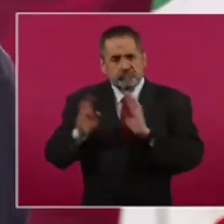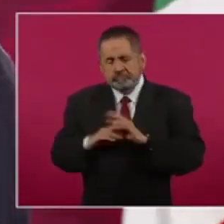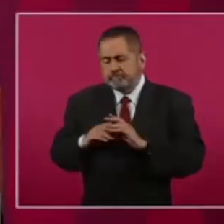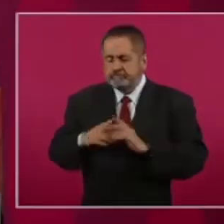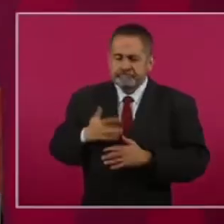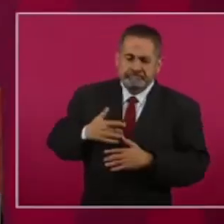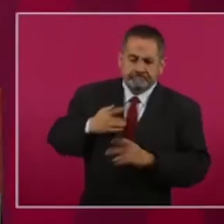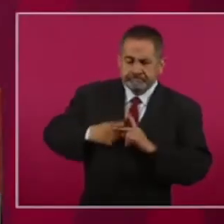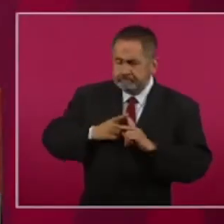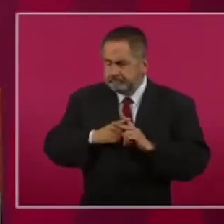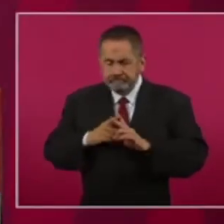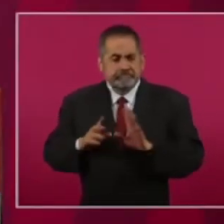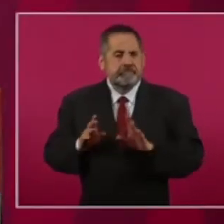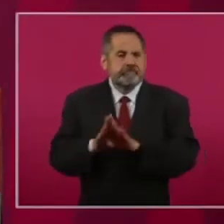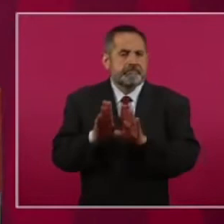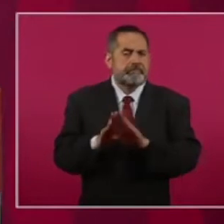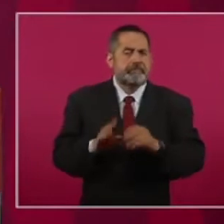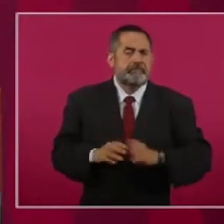valorando